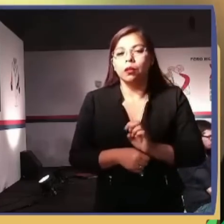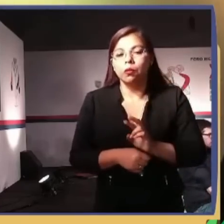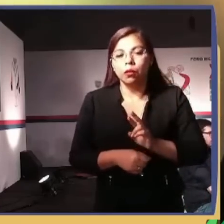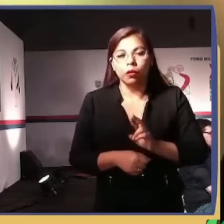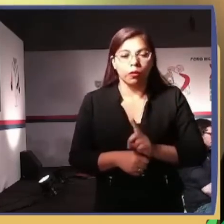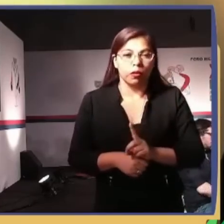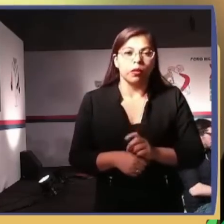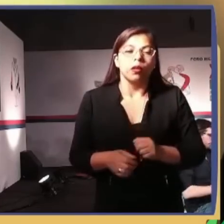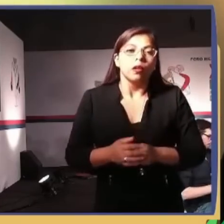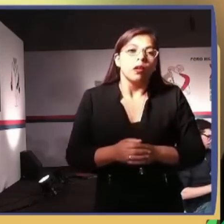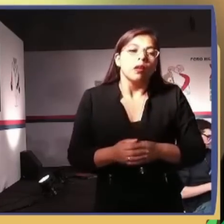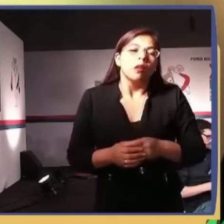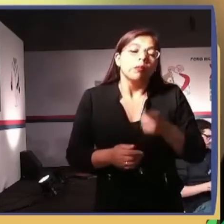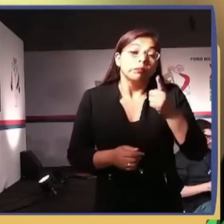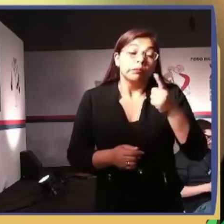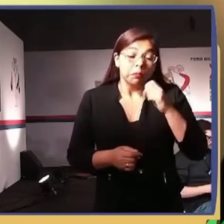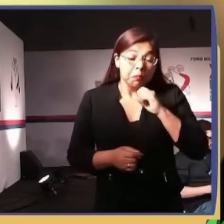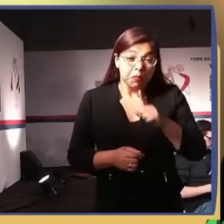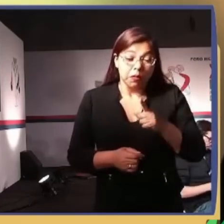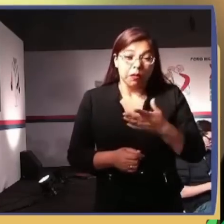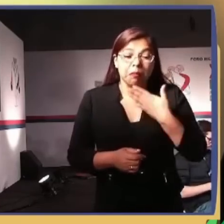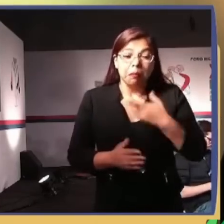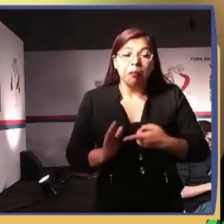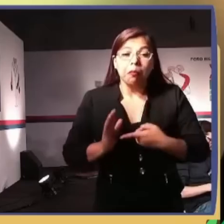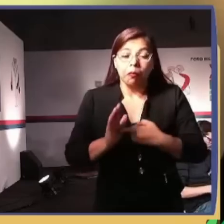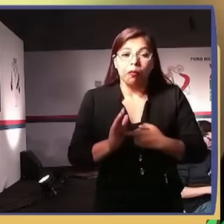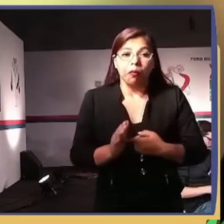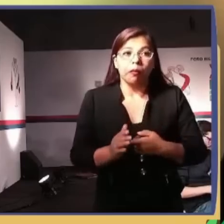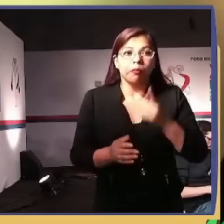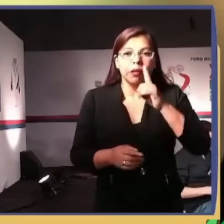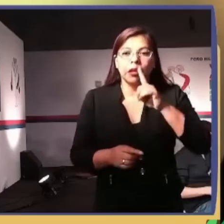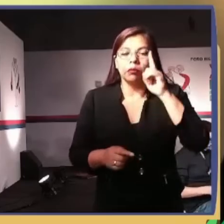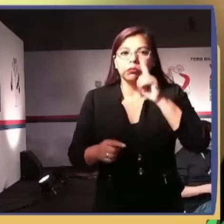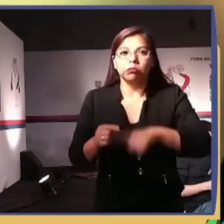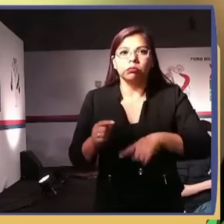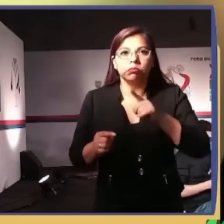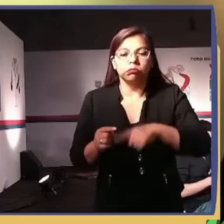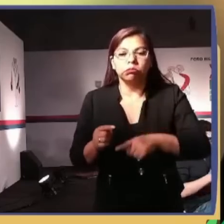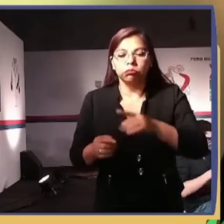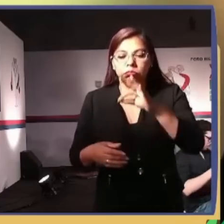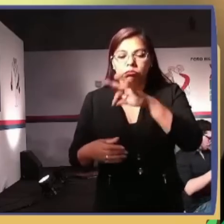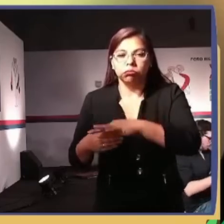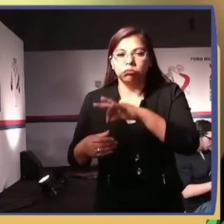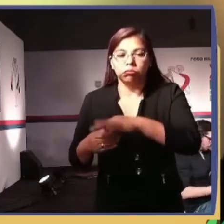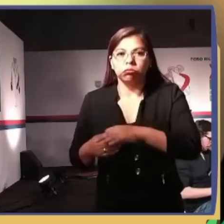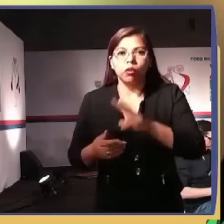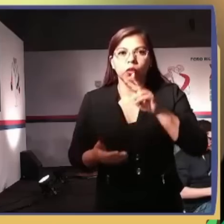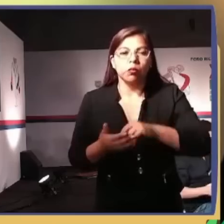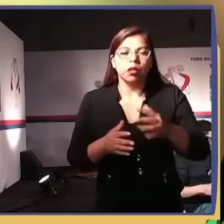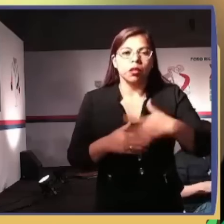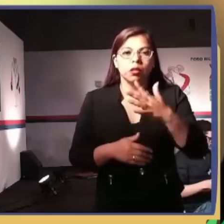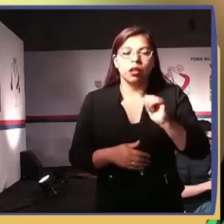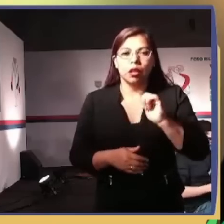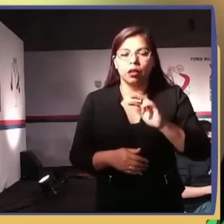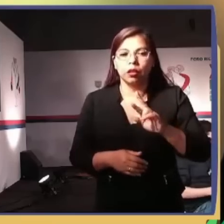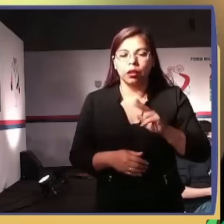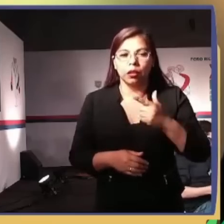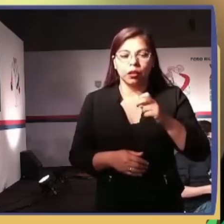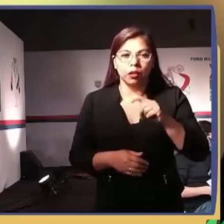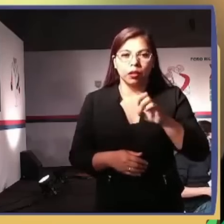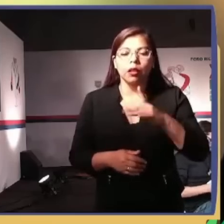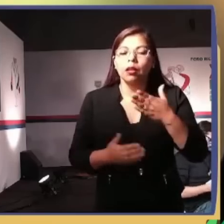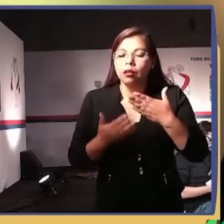lo muestran muy claramente. La derrota electoral del 2015 en la Argentina le abrió el camino a una